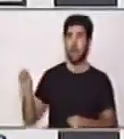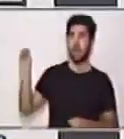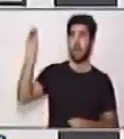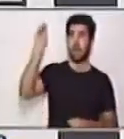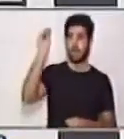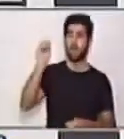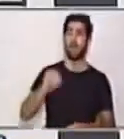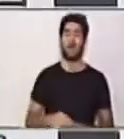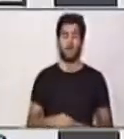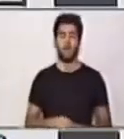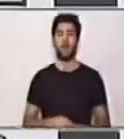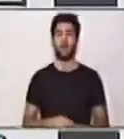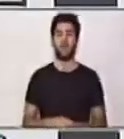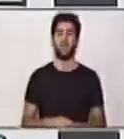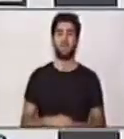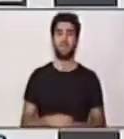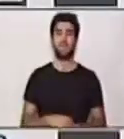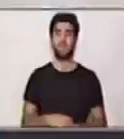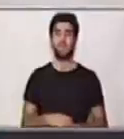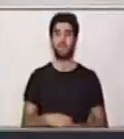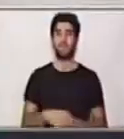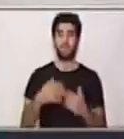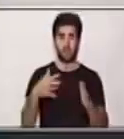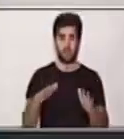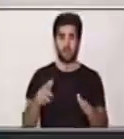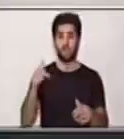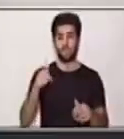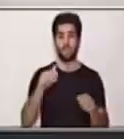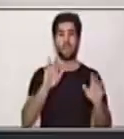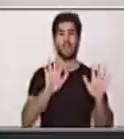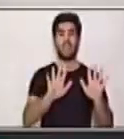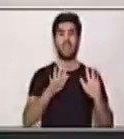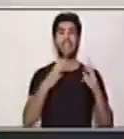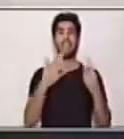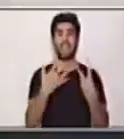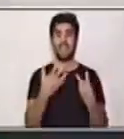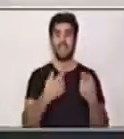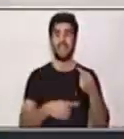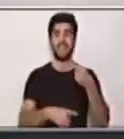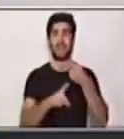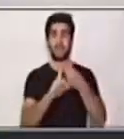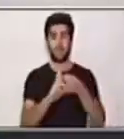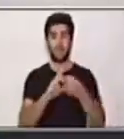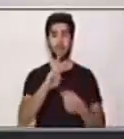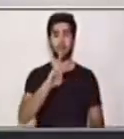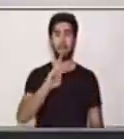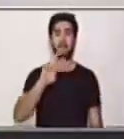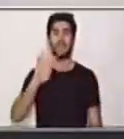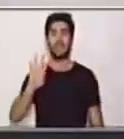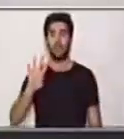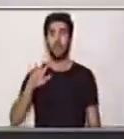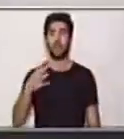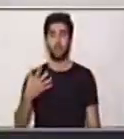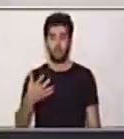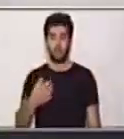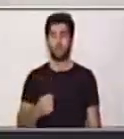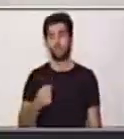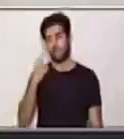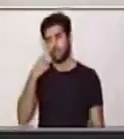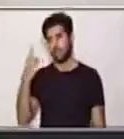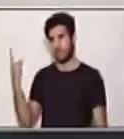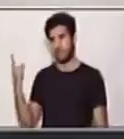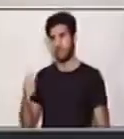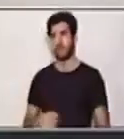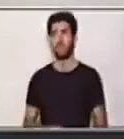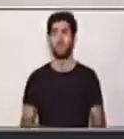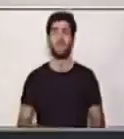intervalo, 12.5. Luego, la siguiente marca de clase es la suma de los dos límites, inferior más